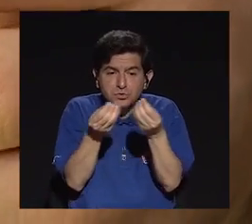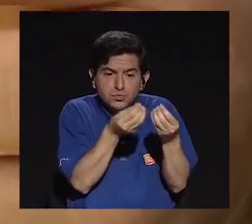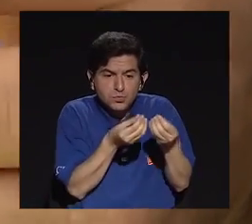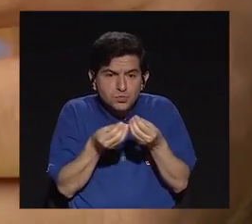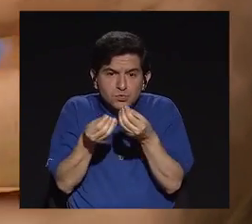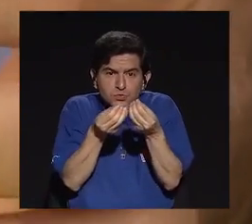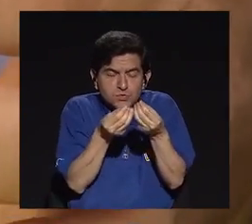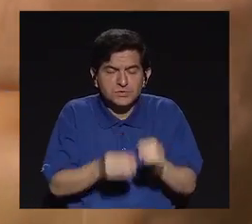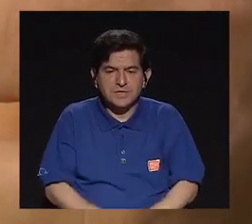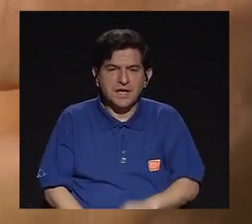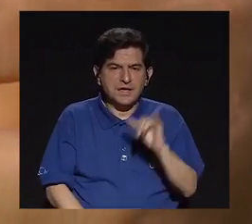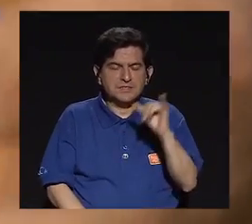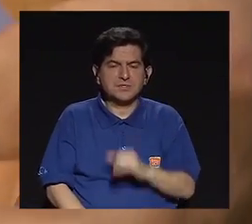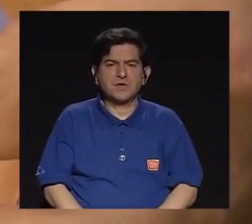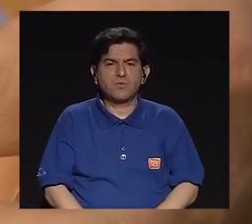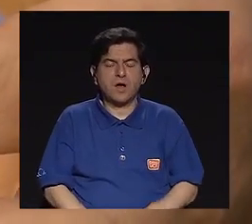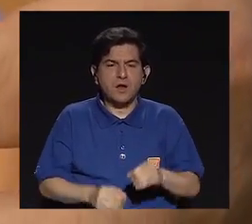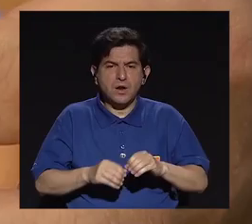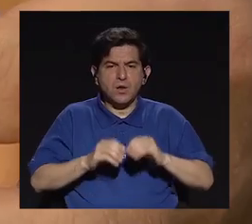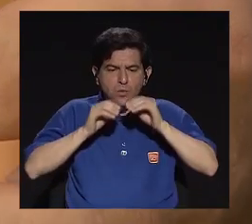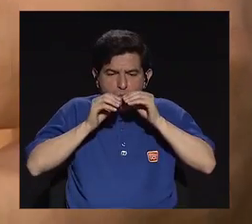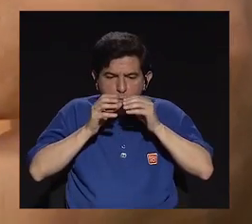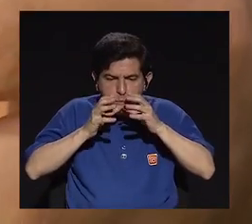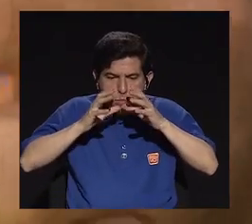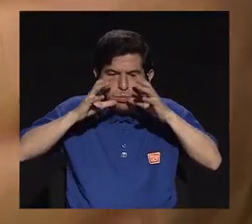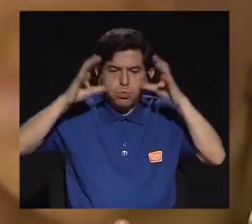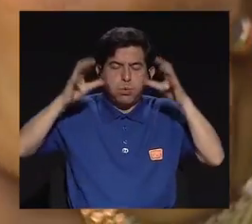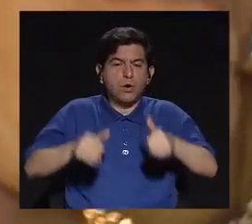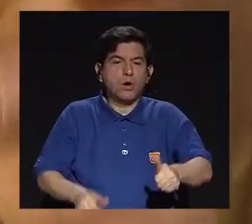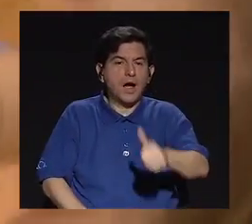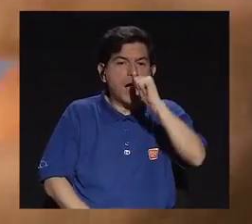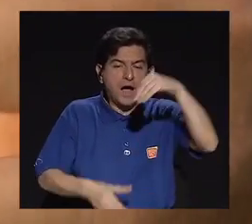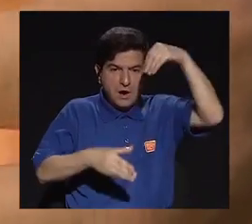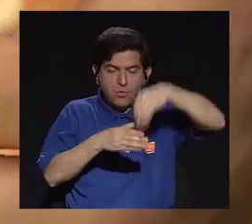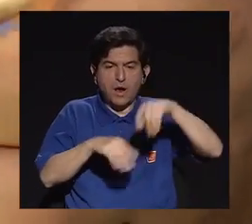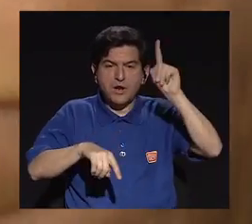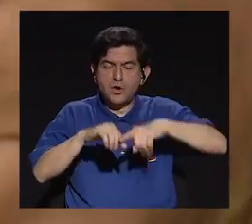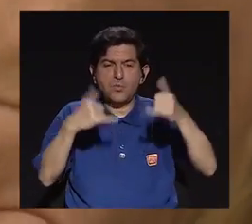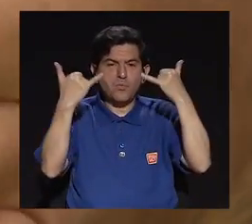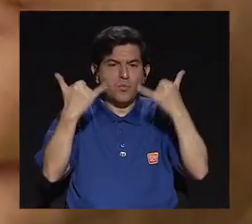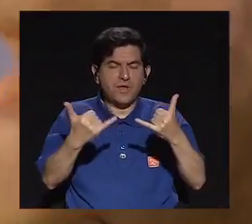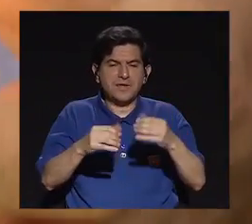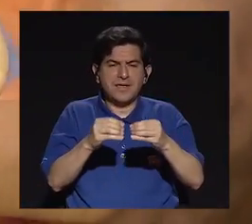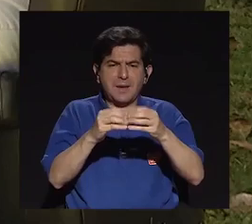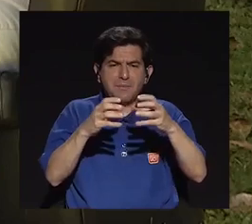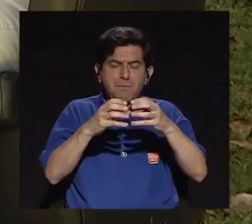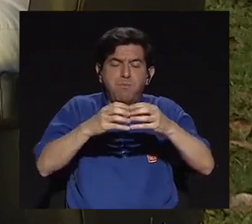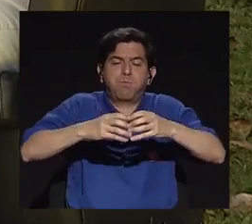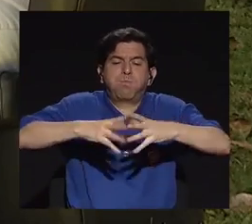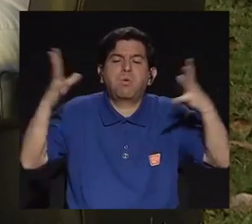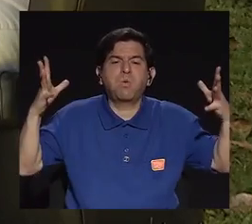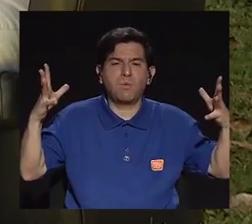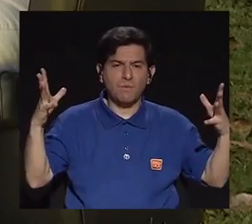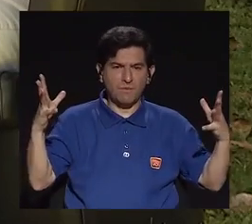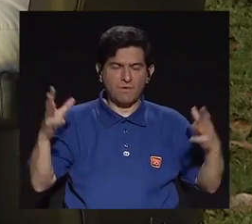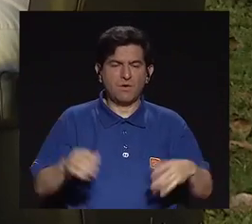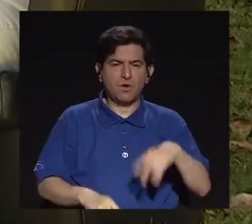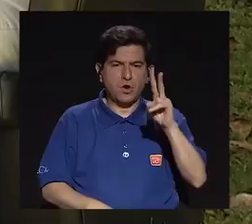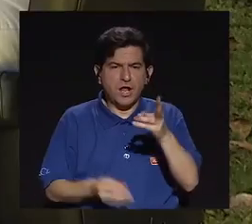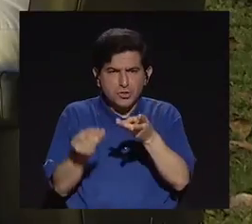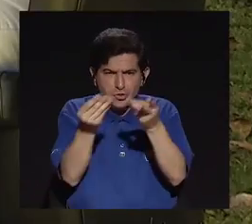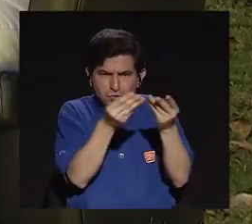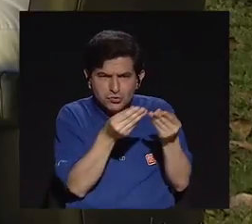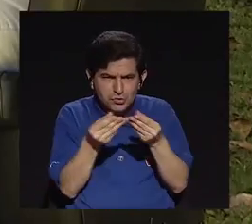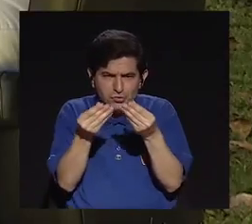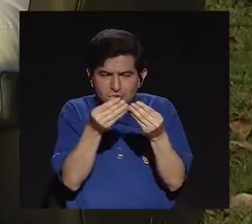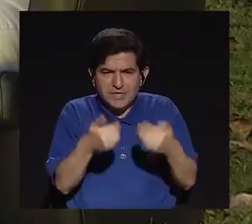cuenta y es como si tuviéramos un globo lleno de agua, ¿verdad? Llega un momento en que ya el globo no se puede estirar más, el globo se revienta, los dos